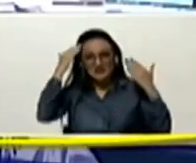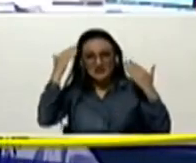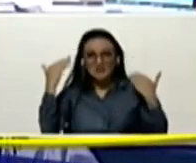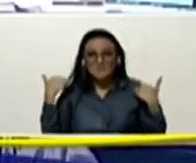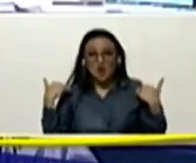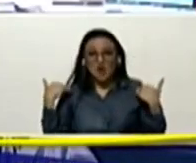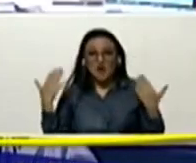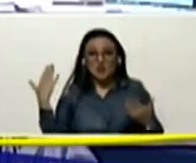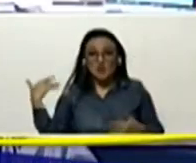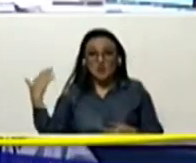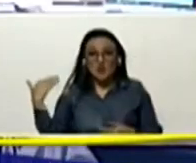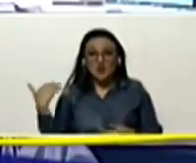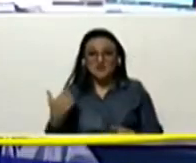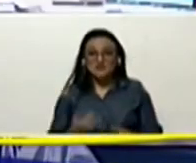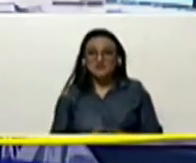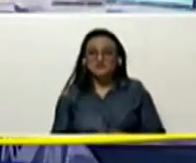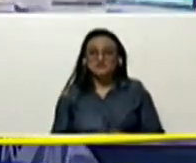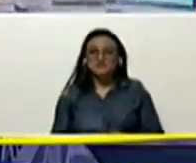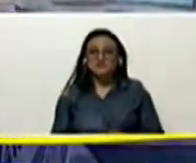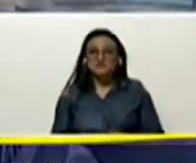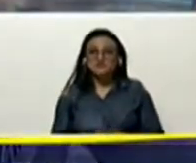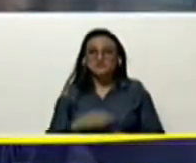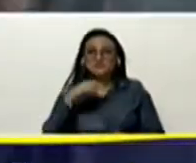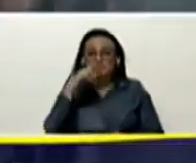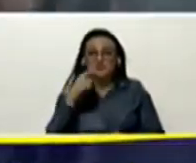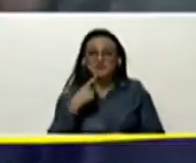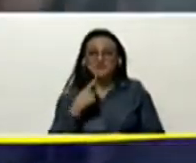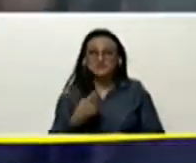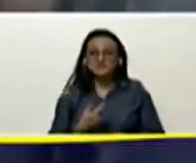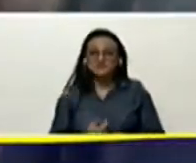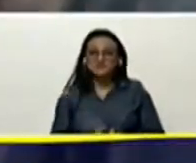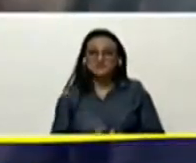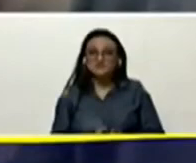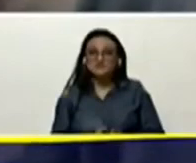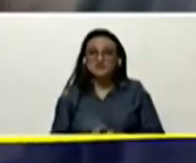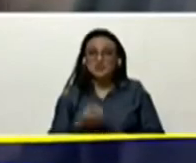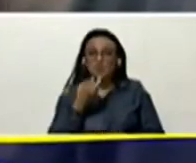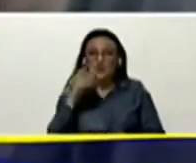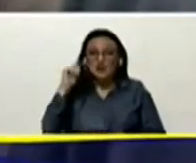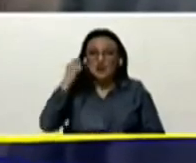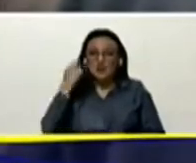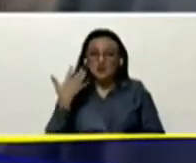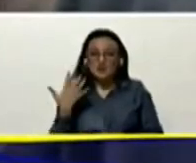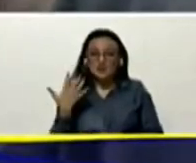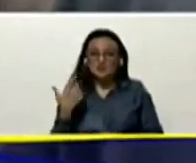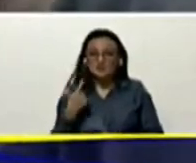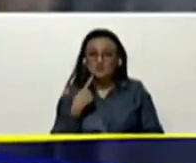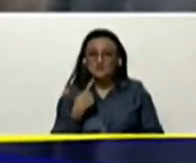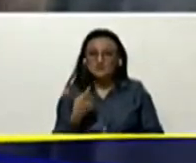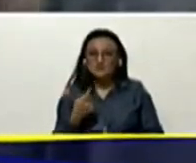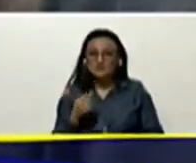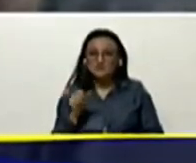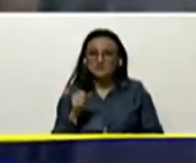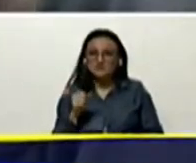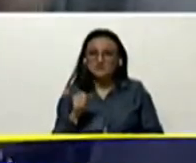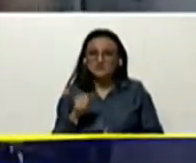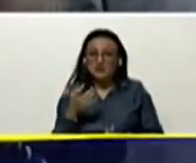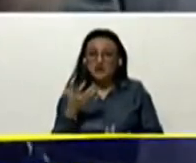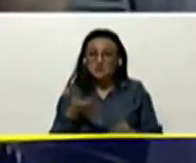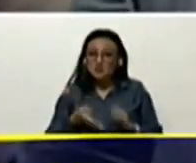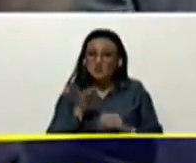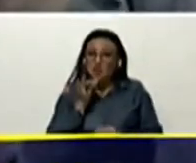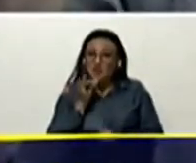melena, ¿no? Y tú, ese papá te dice, sí. Te dice José Vicente, qué buen recuerdo, porque tú le dices, oye, te conservas esa